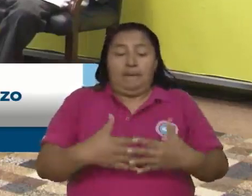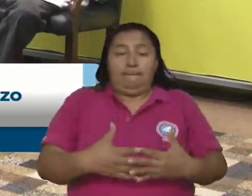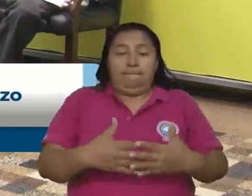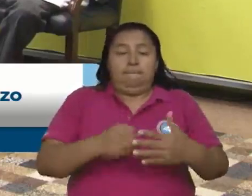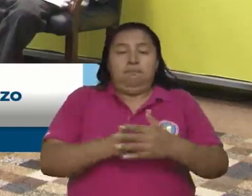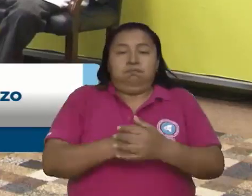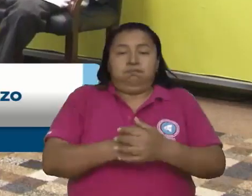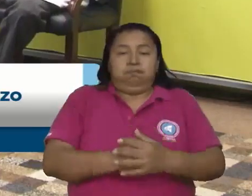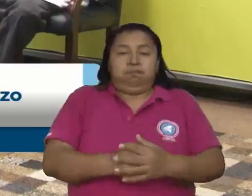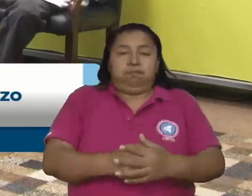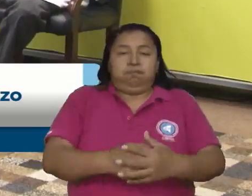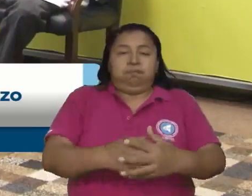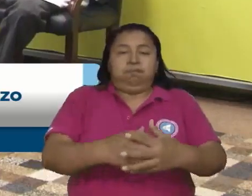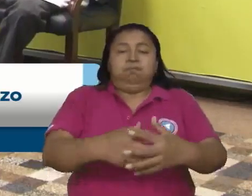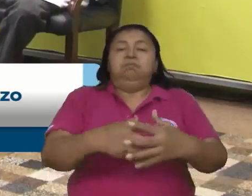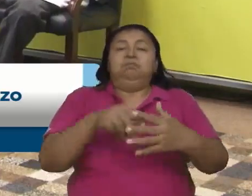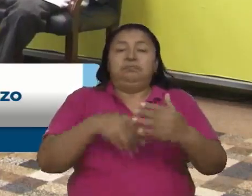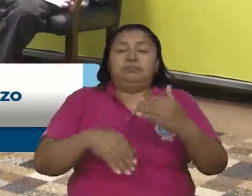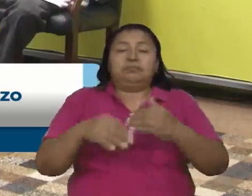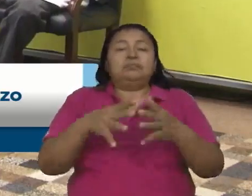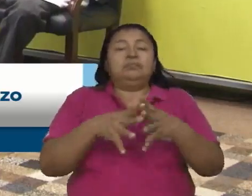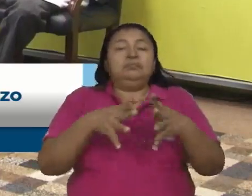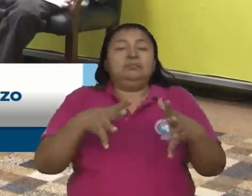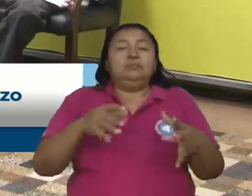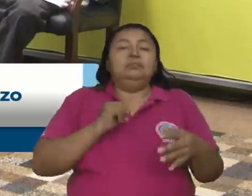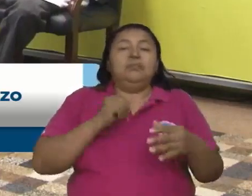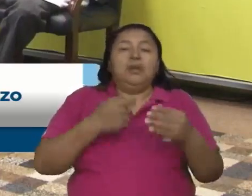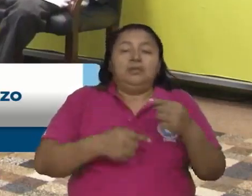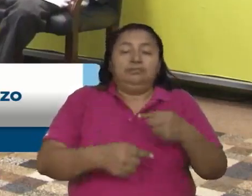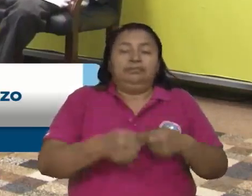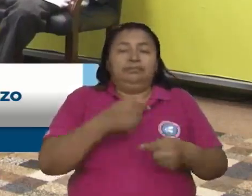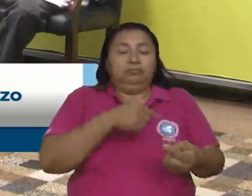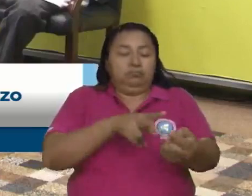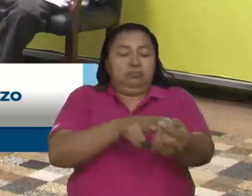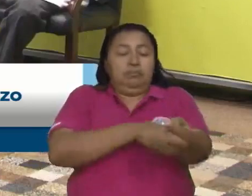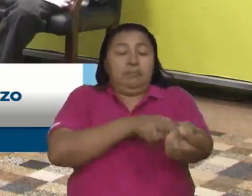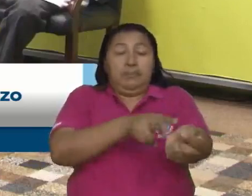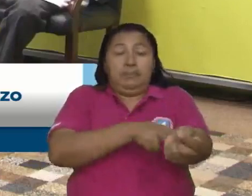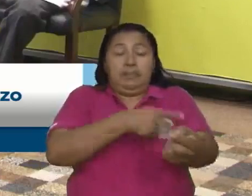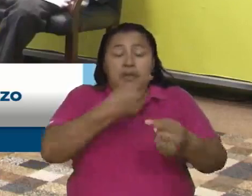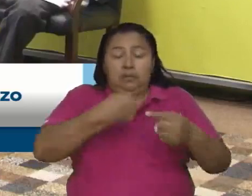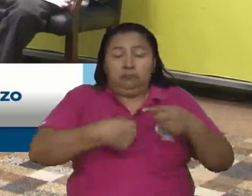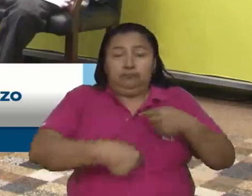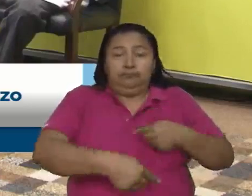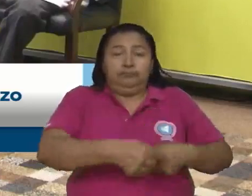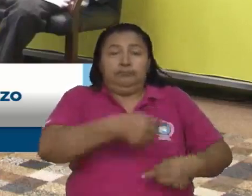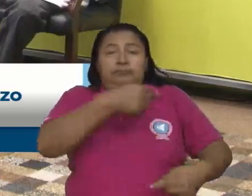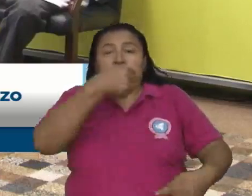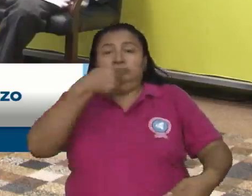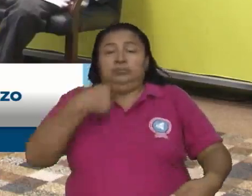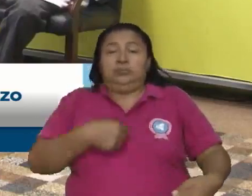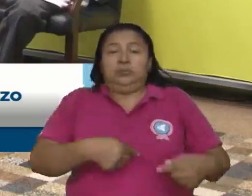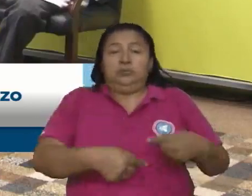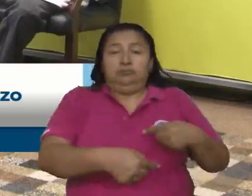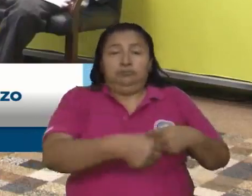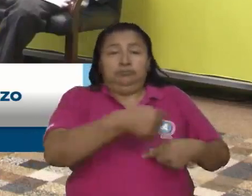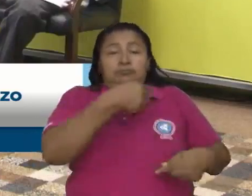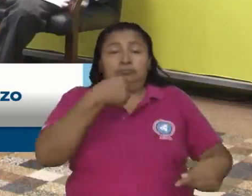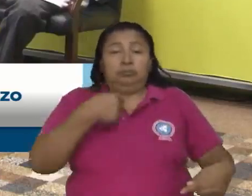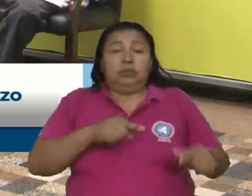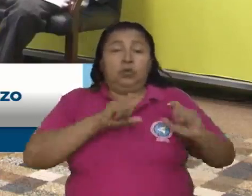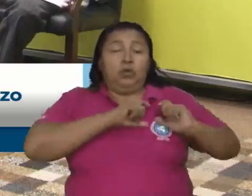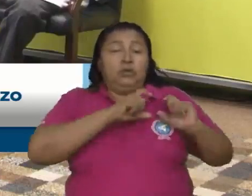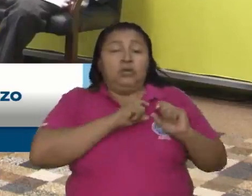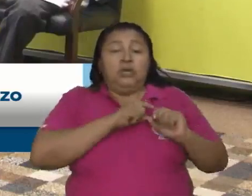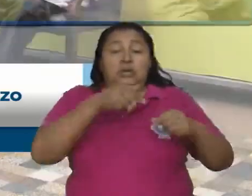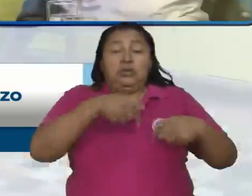de la matriz, va haciendo cada vez un retorno venoso menos adecuado hacia el corazón. Entonces la sangre se estanca en lo que es los